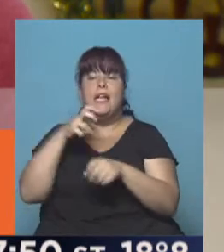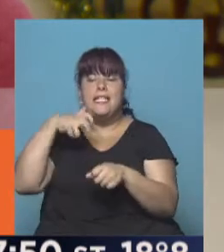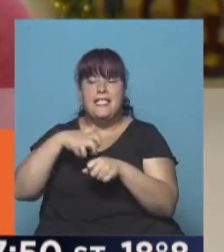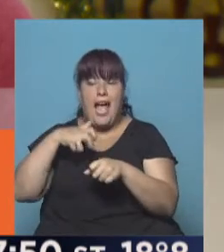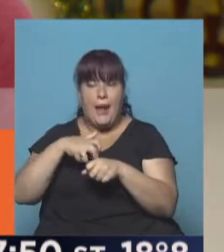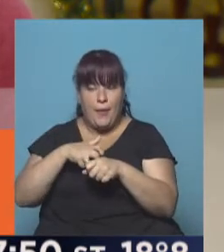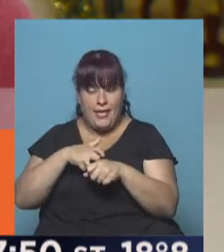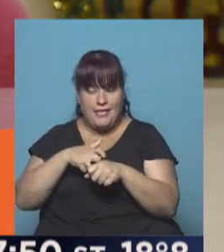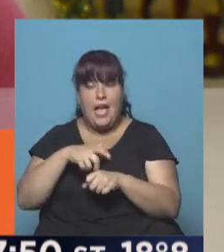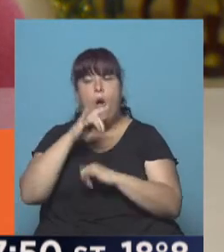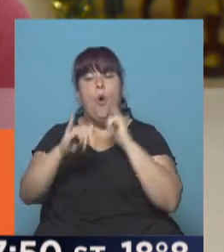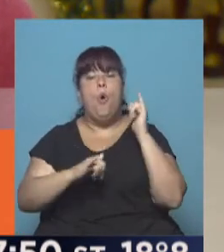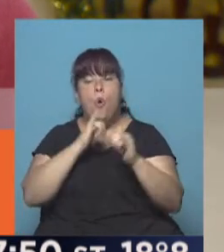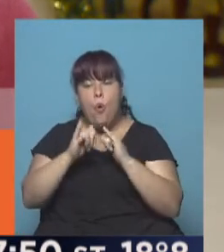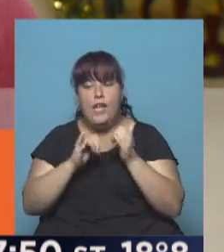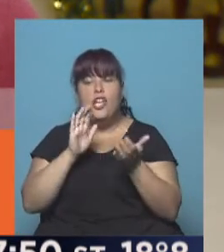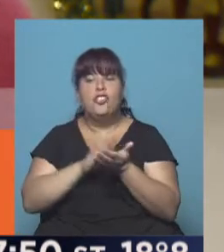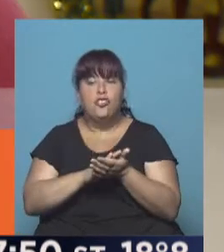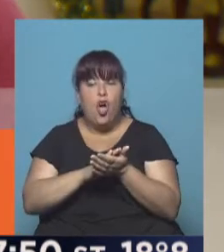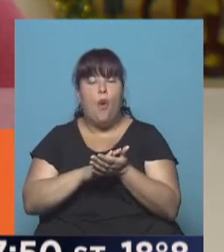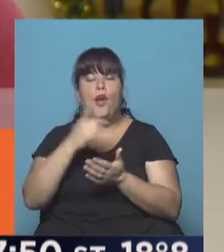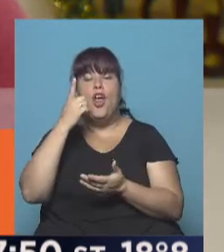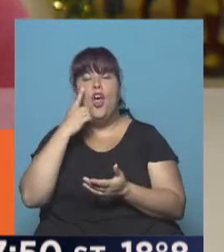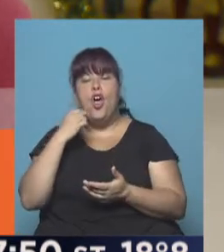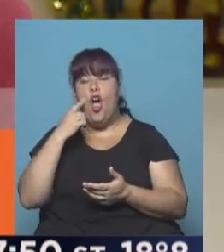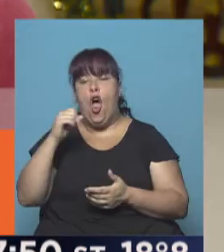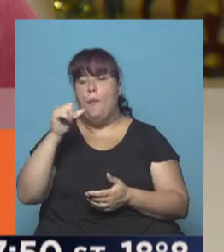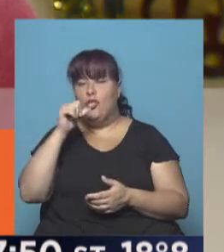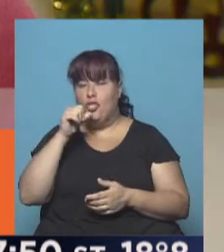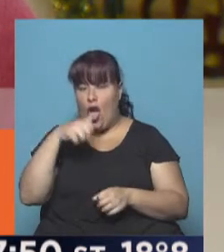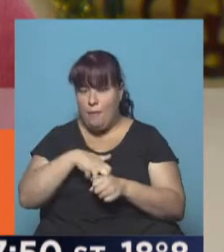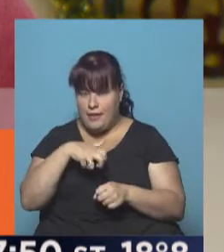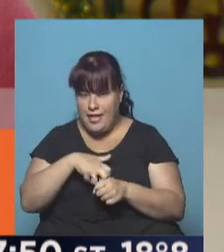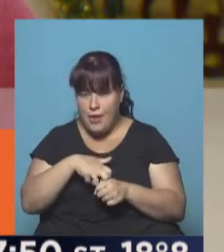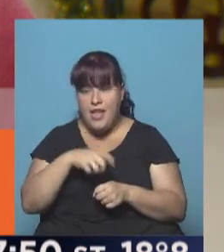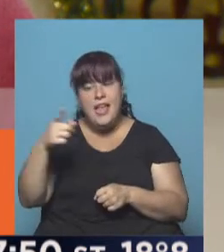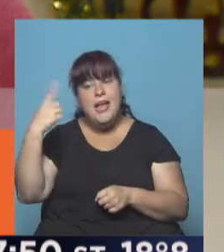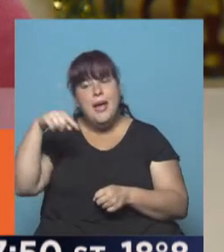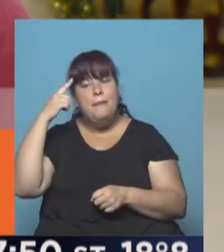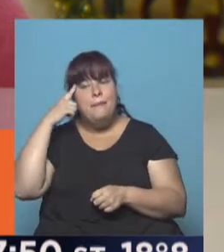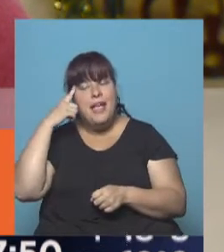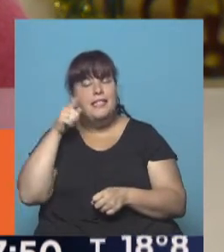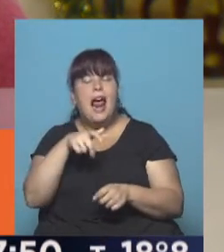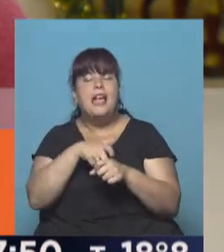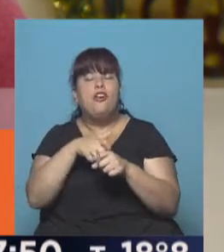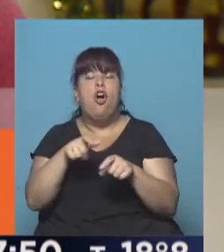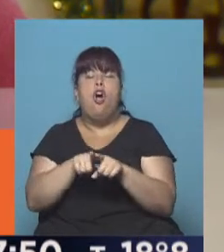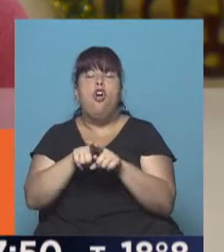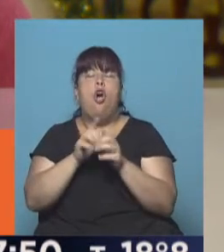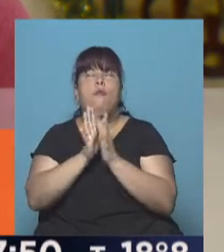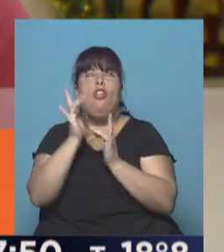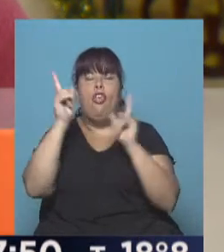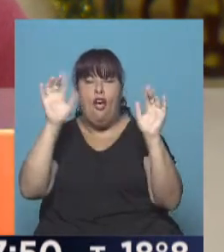Cerveza, que habla sobre los hombres bebedores de cerveza que piensan en ella como a un